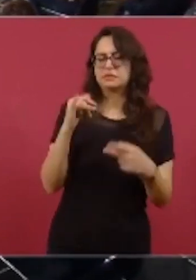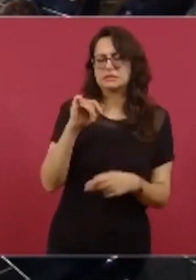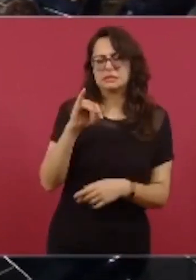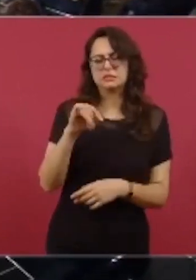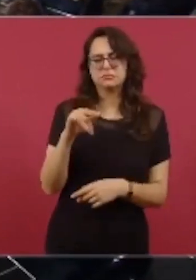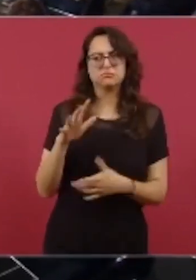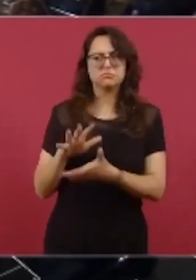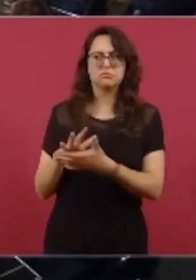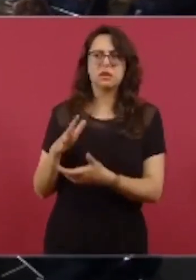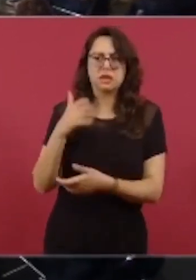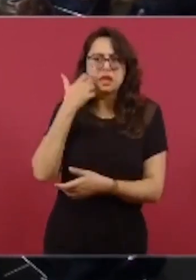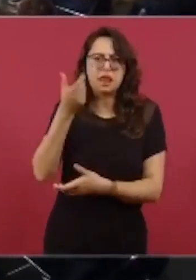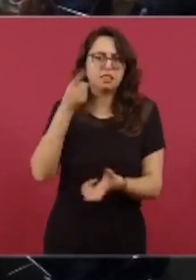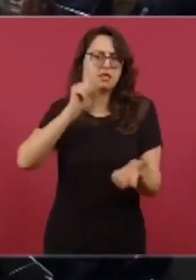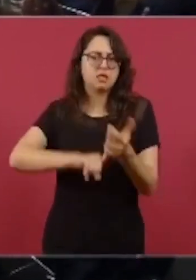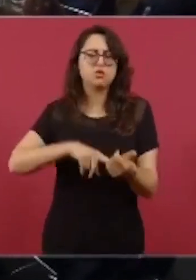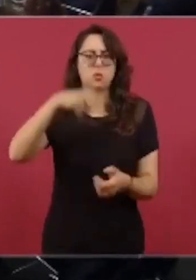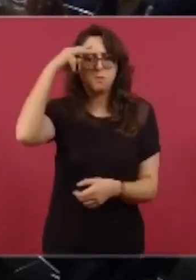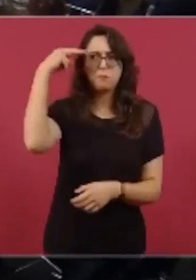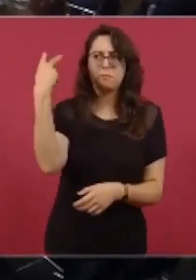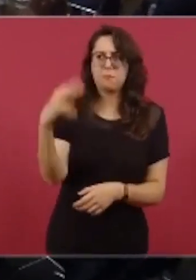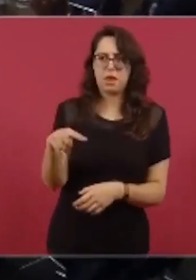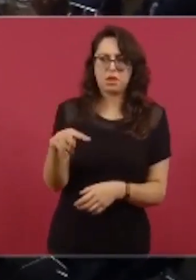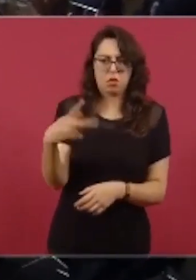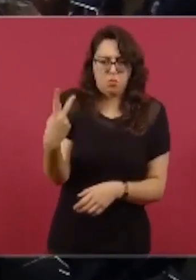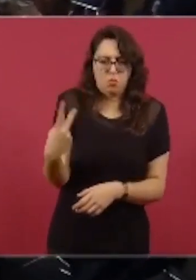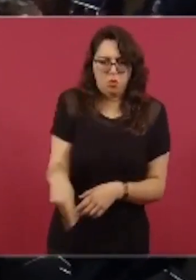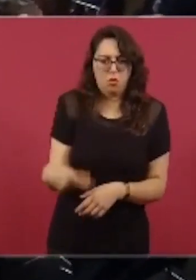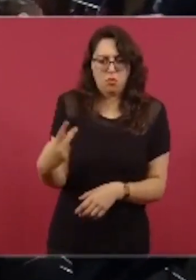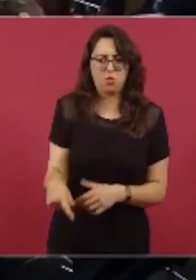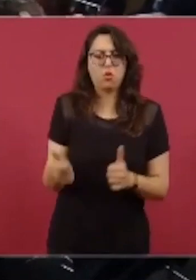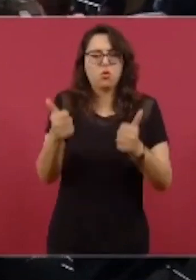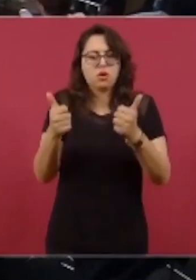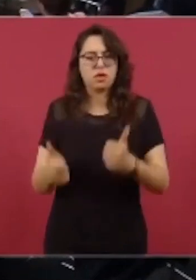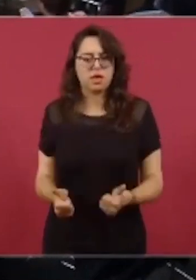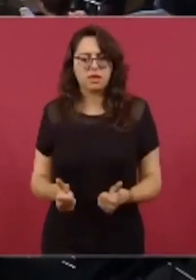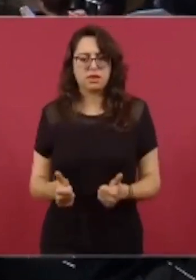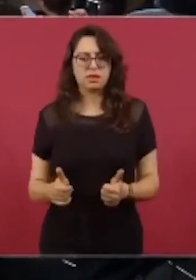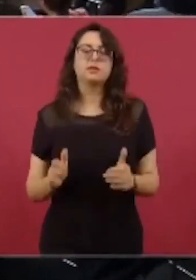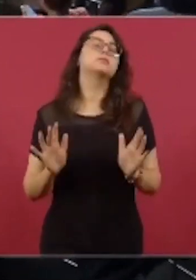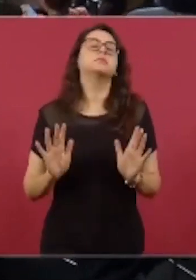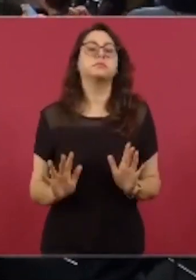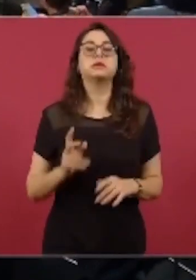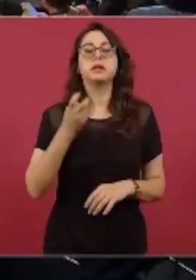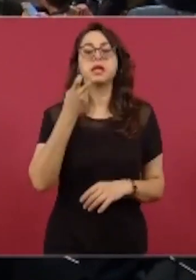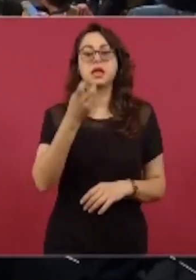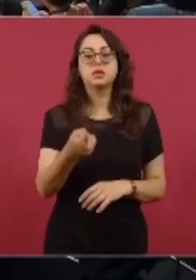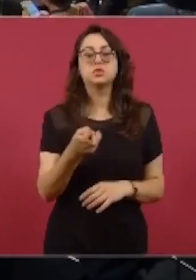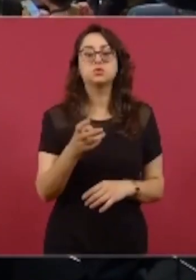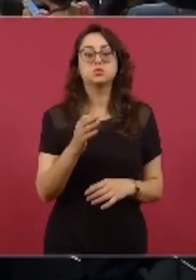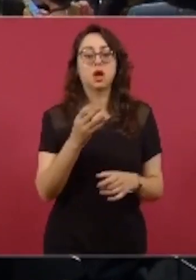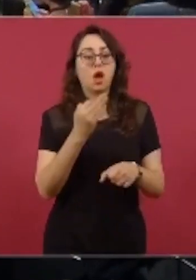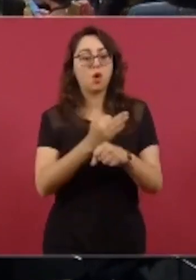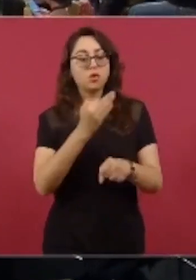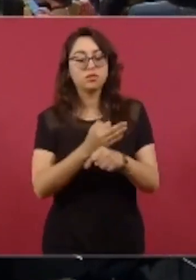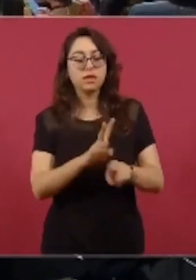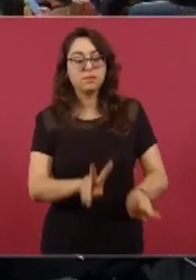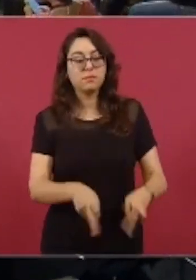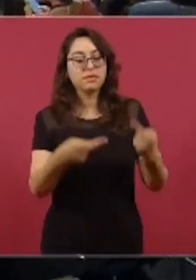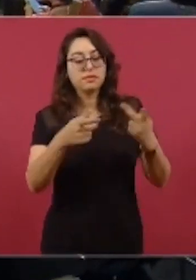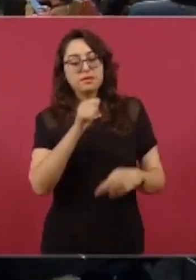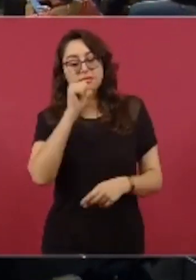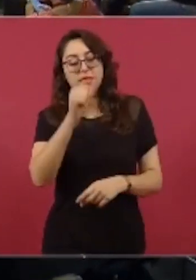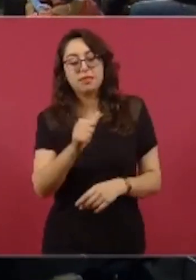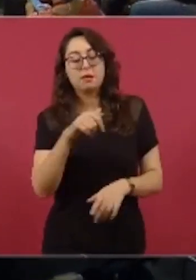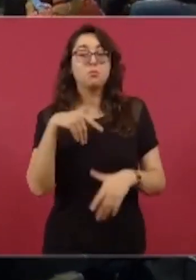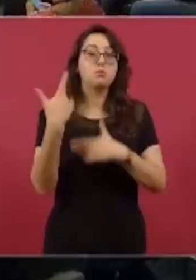accionistas. Eso va a depender también del próximo gobierno, si se hace después, y va a depender